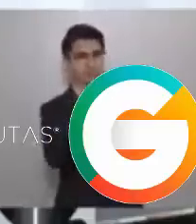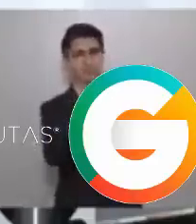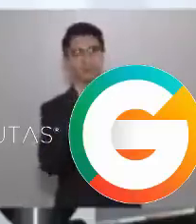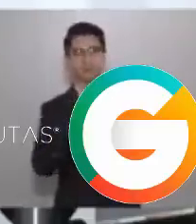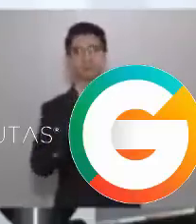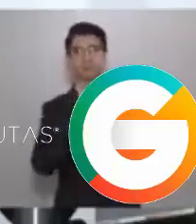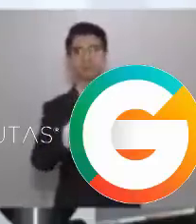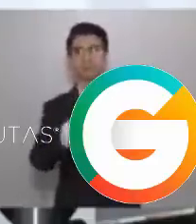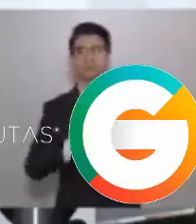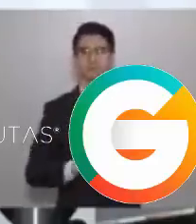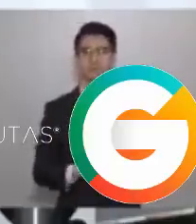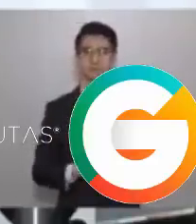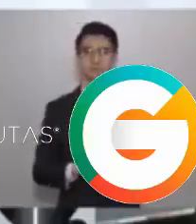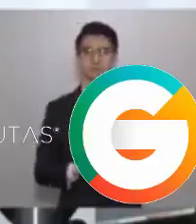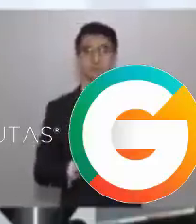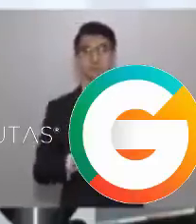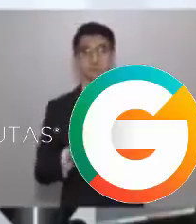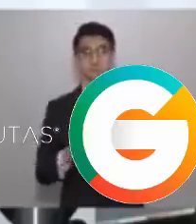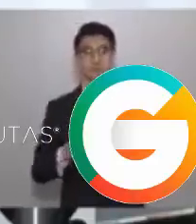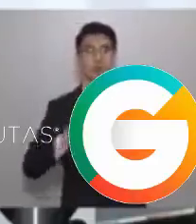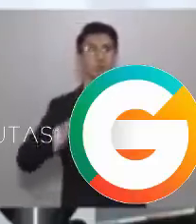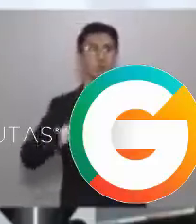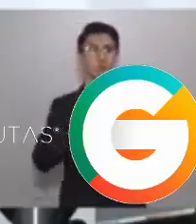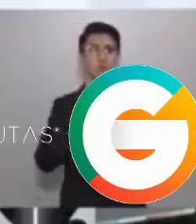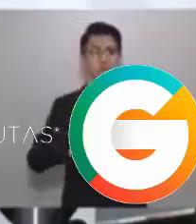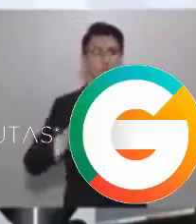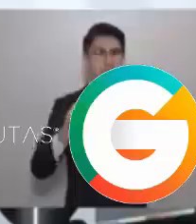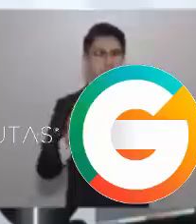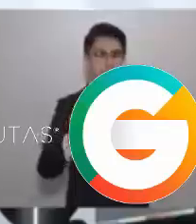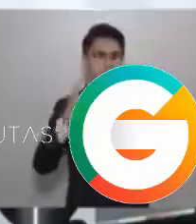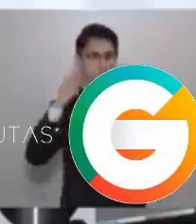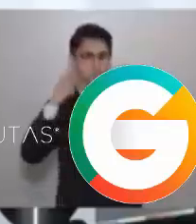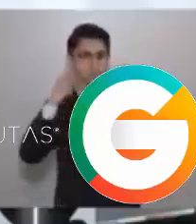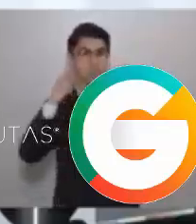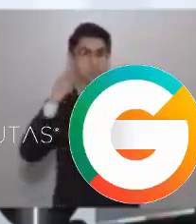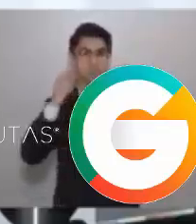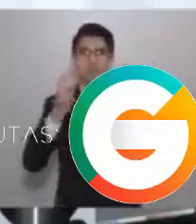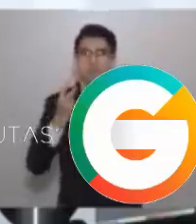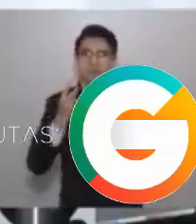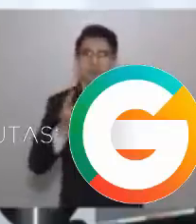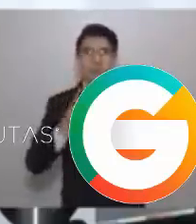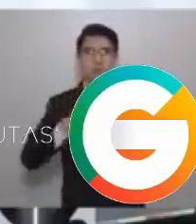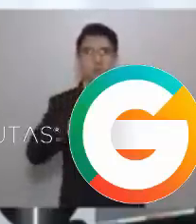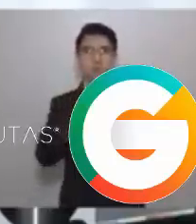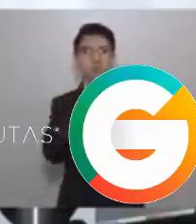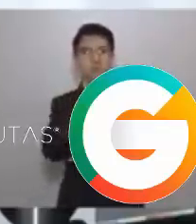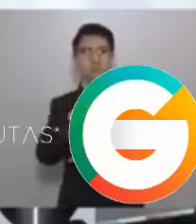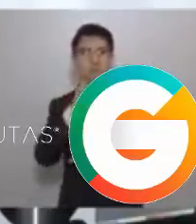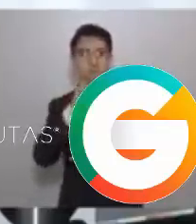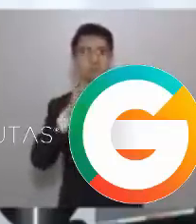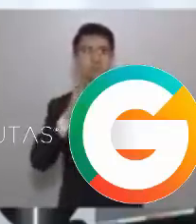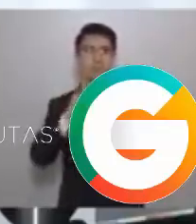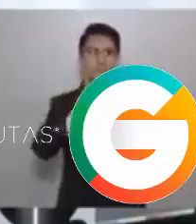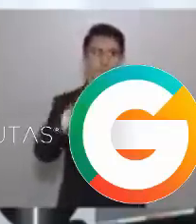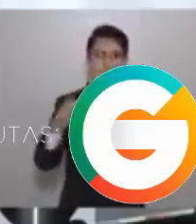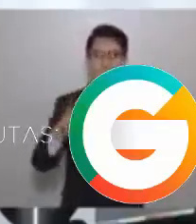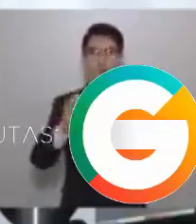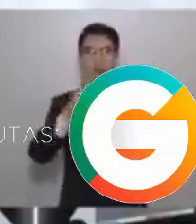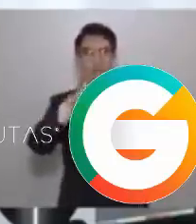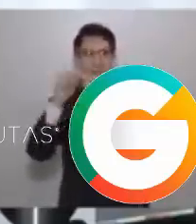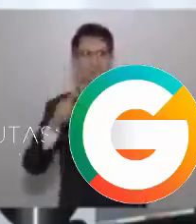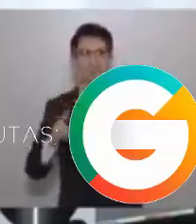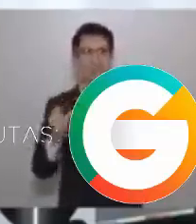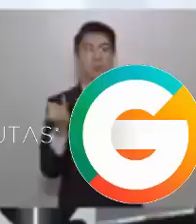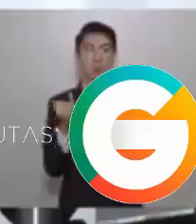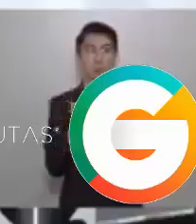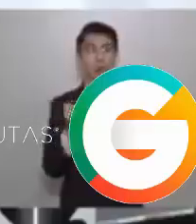manera tal que inmediatamente nos pusimos en comunicación los titulares de las instituciones de seguridad ciudadana,